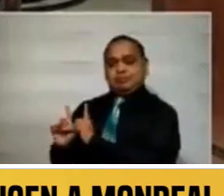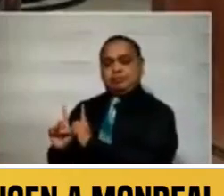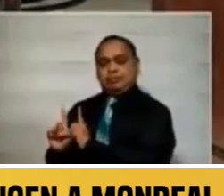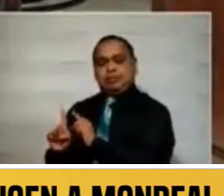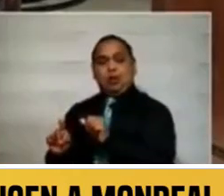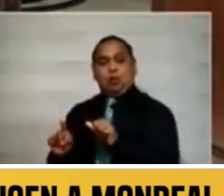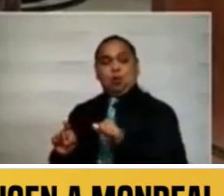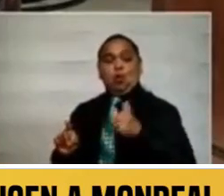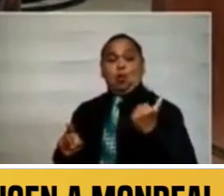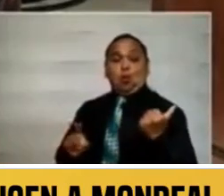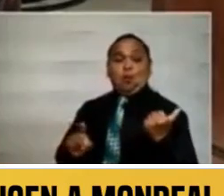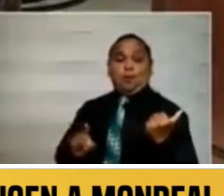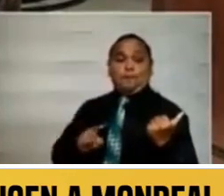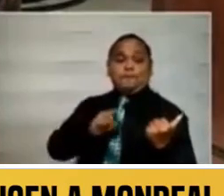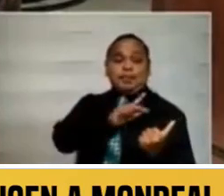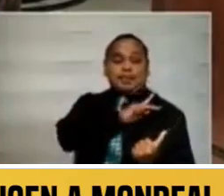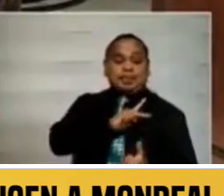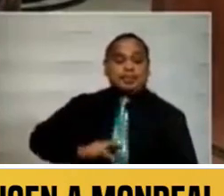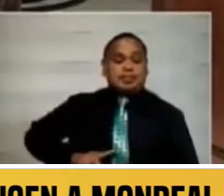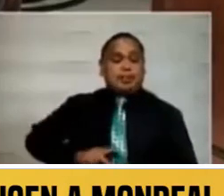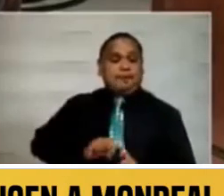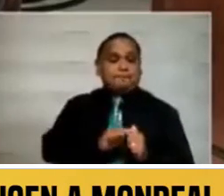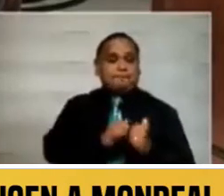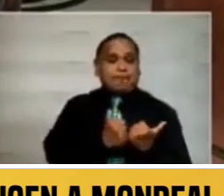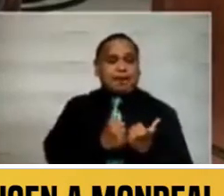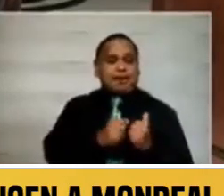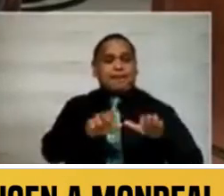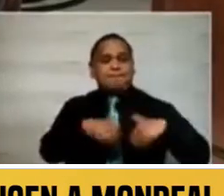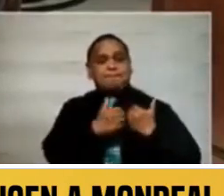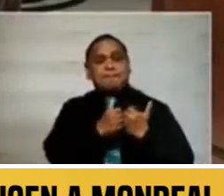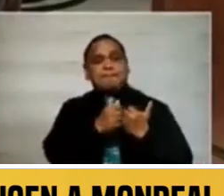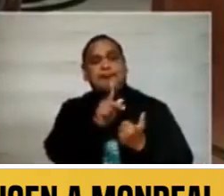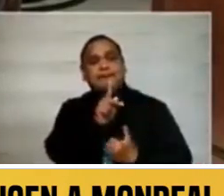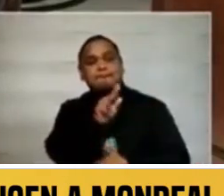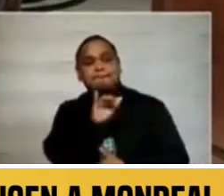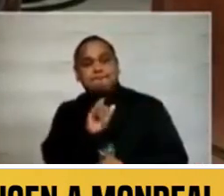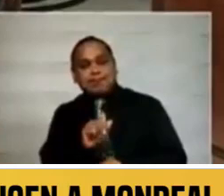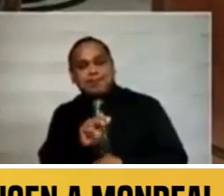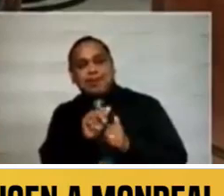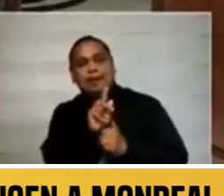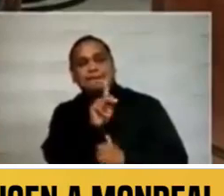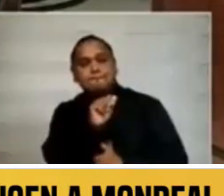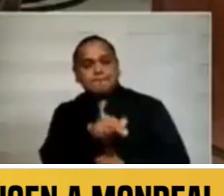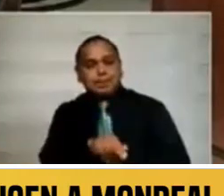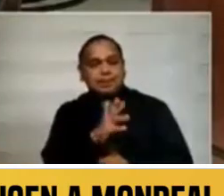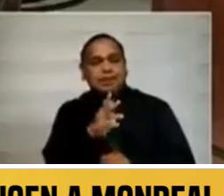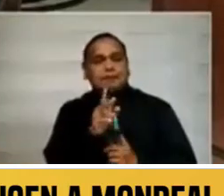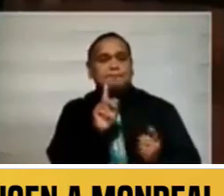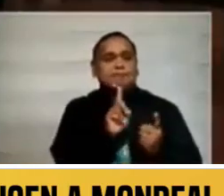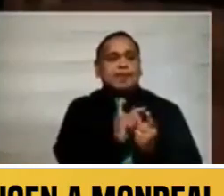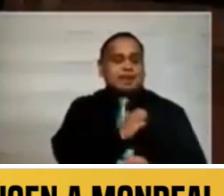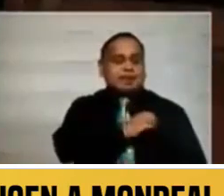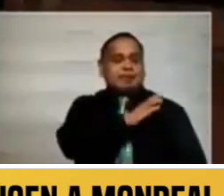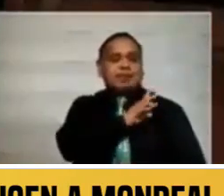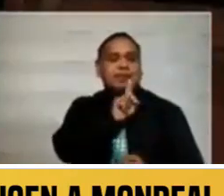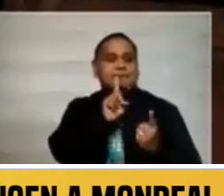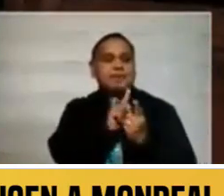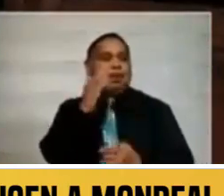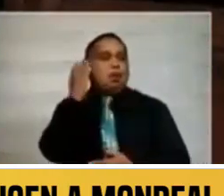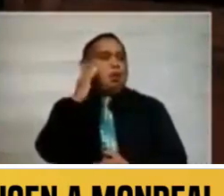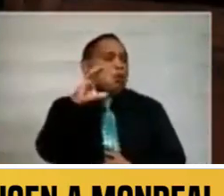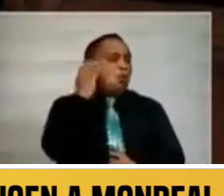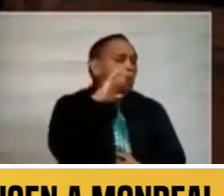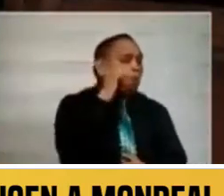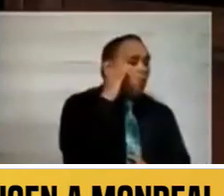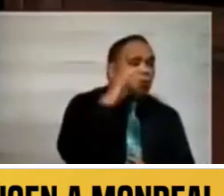el del presidente del pan con el presidente del Pri con el presidente de quién sabe qué se va a la España no Y entonces desde ahí